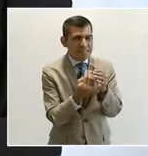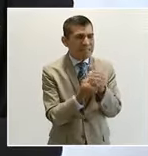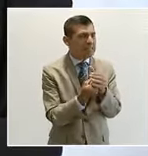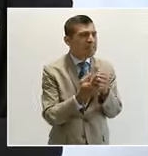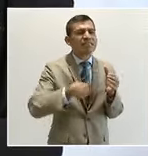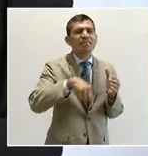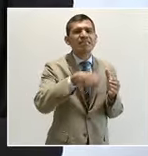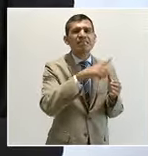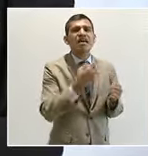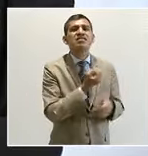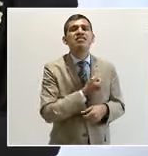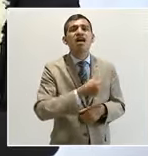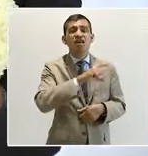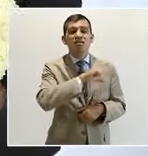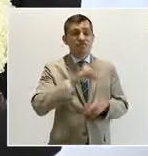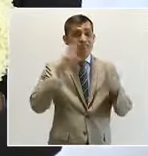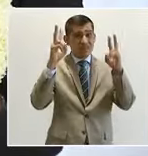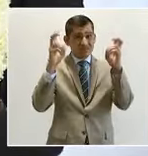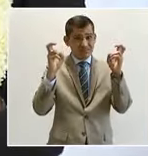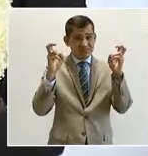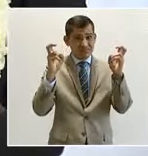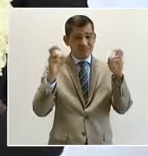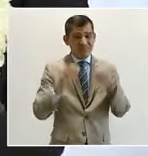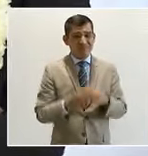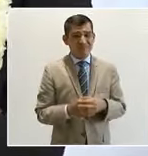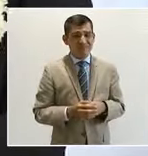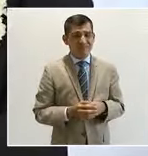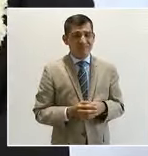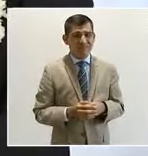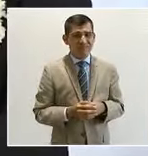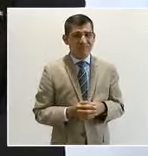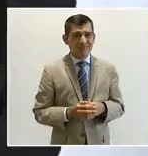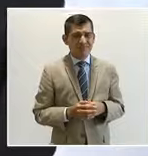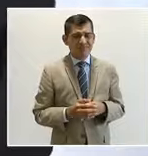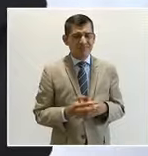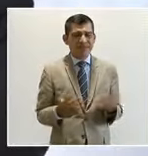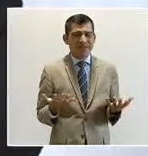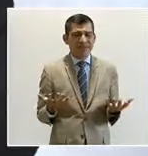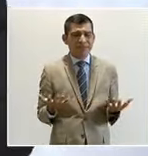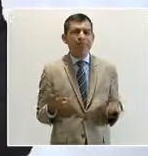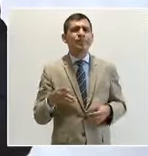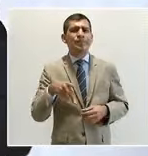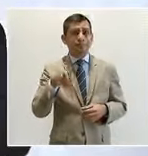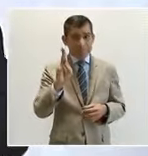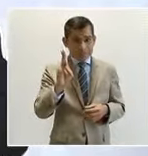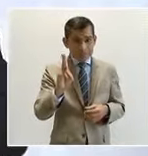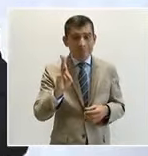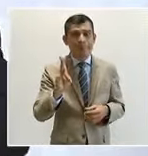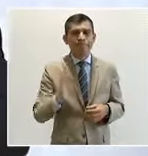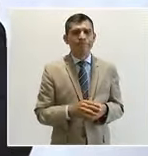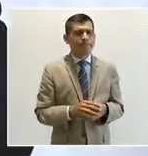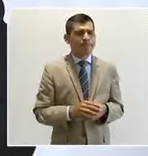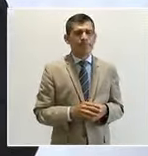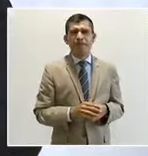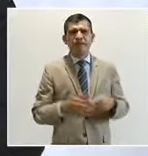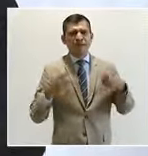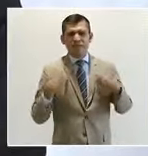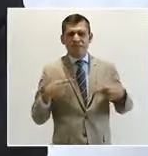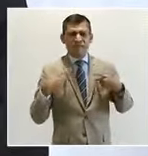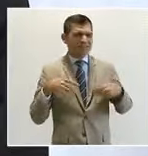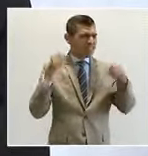de la salud nada más que no hubo mucha protesta En el caso